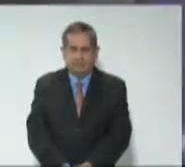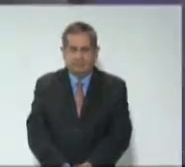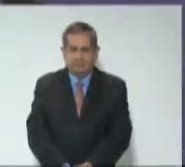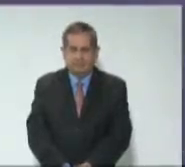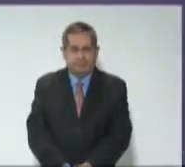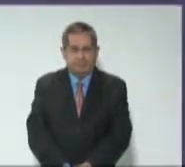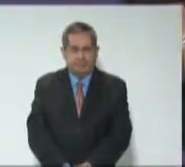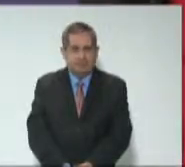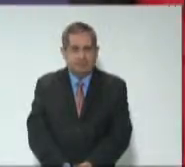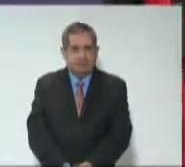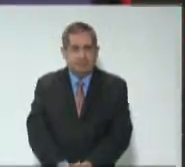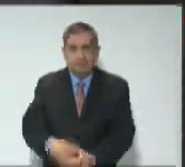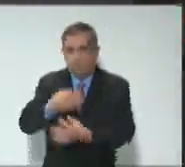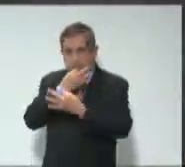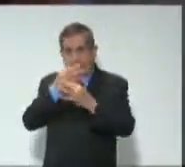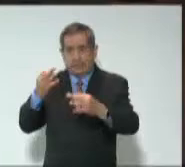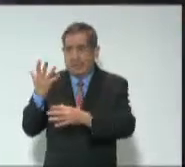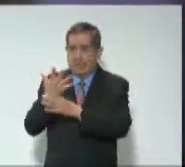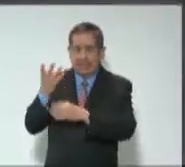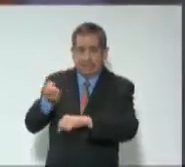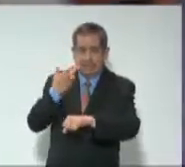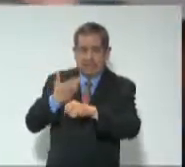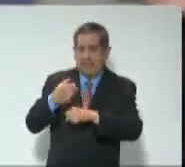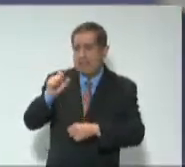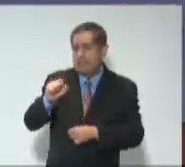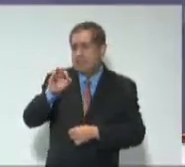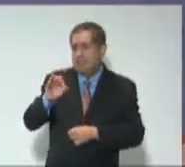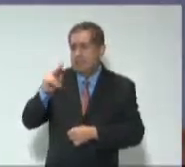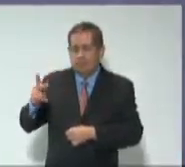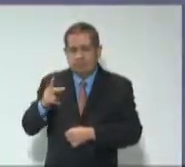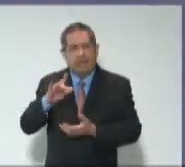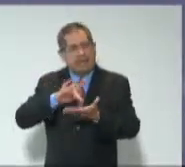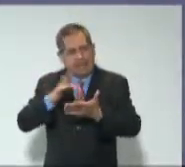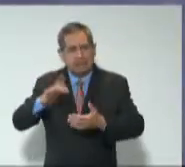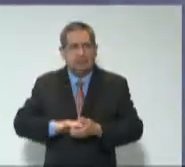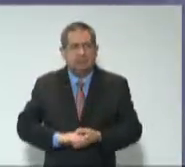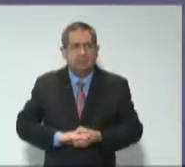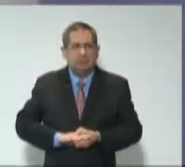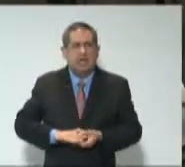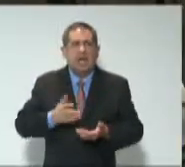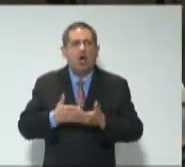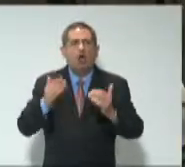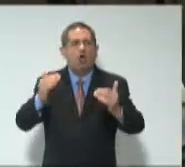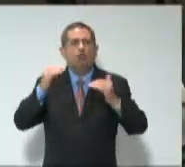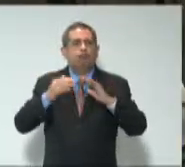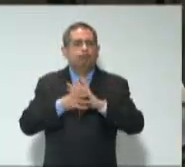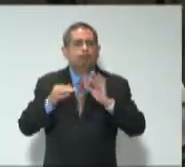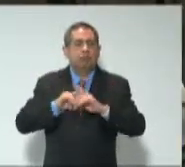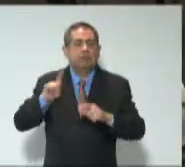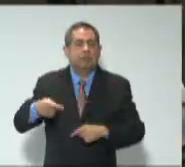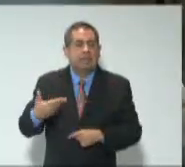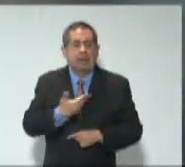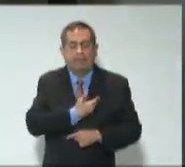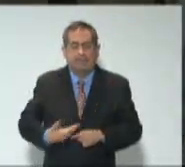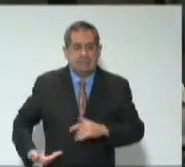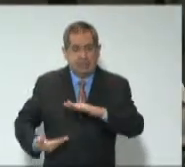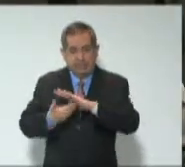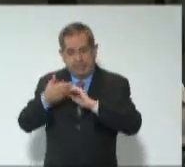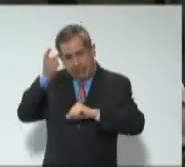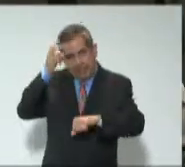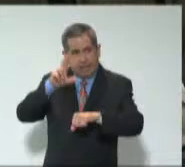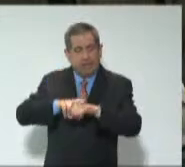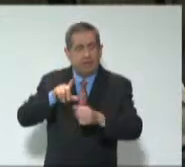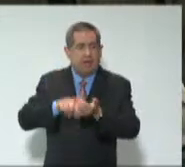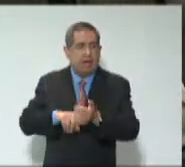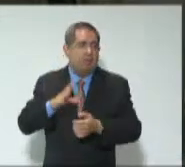agradecemos el mensaje de la secretaria de la función pública y escucharemos ahora las palabras de la presidenta de la mesa directiva de